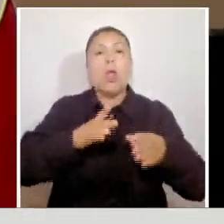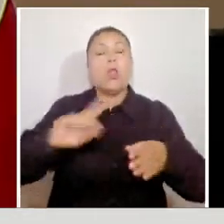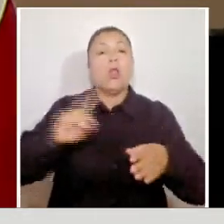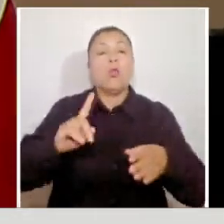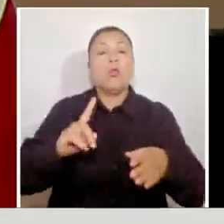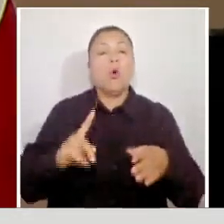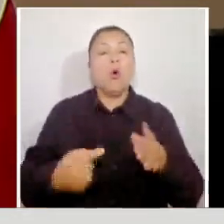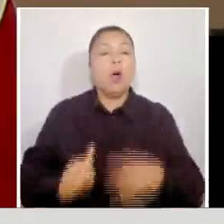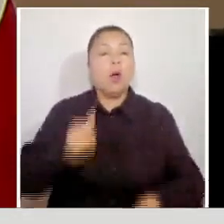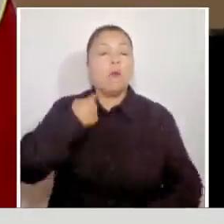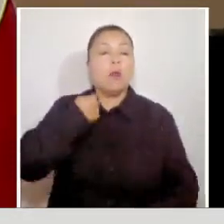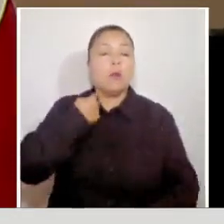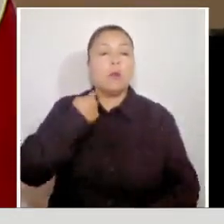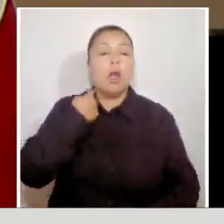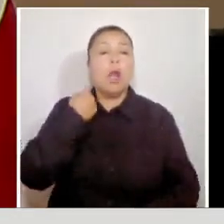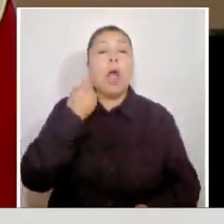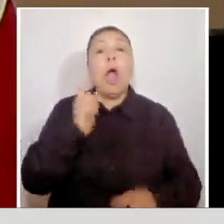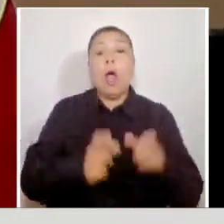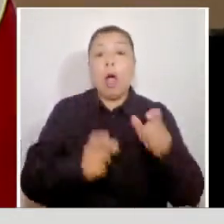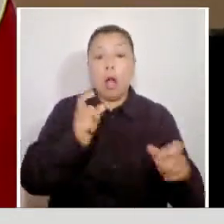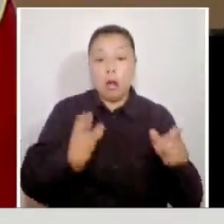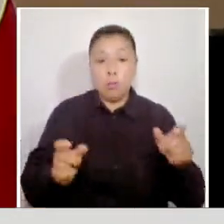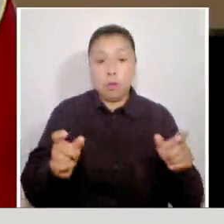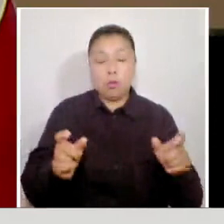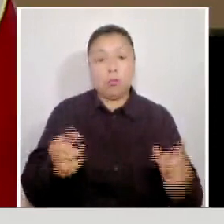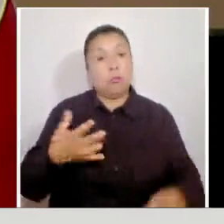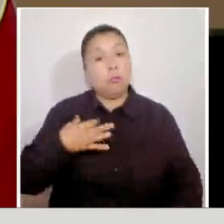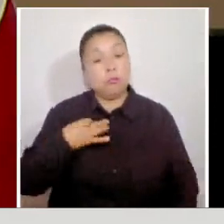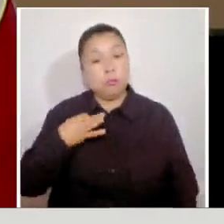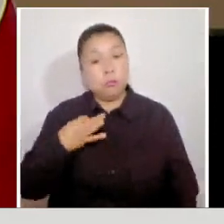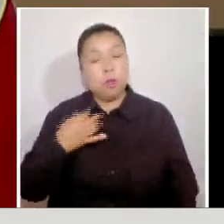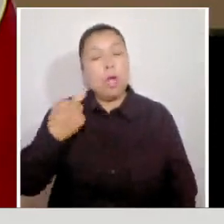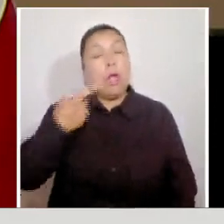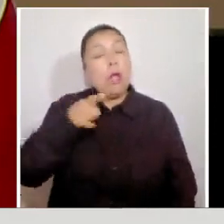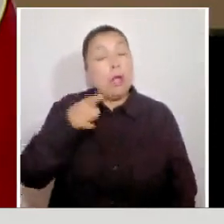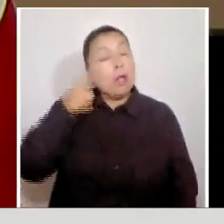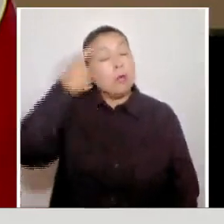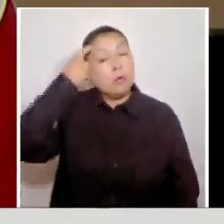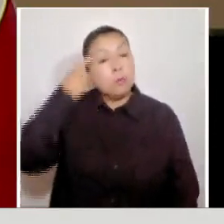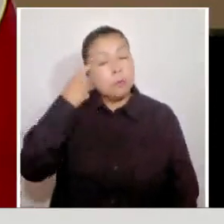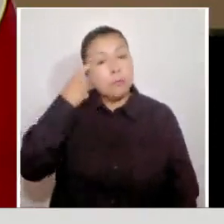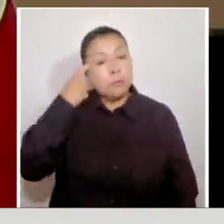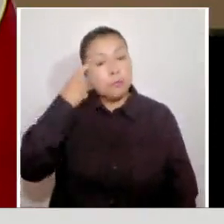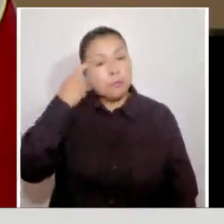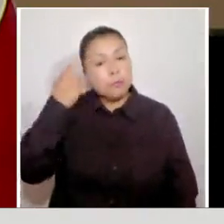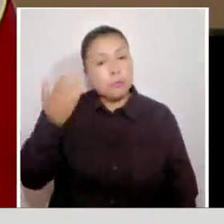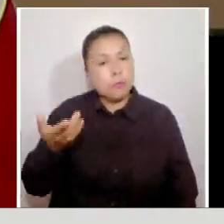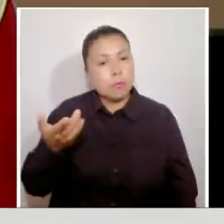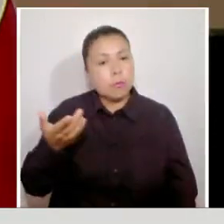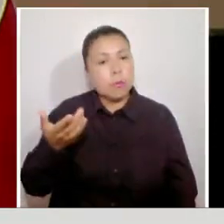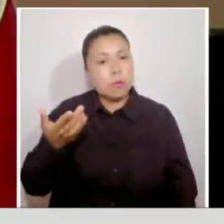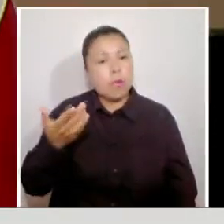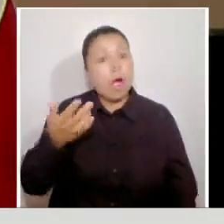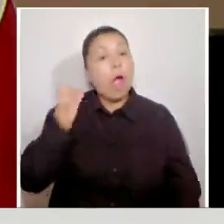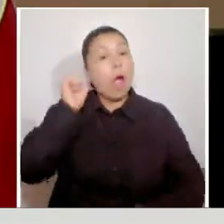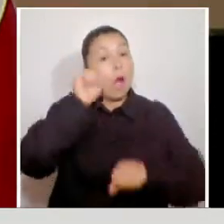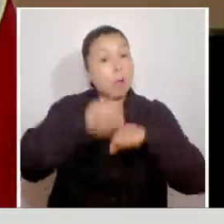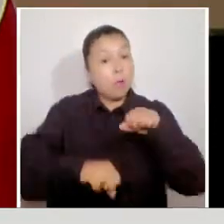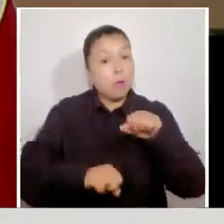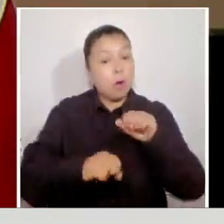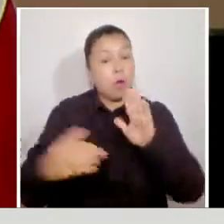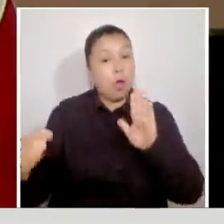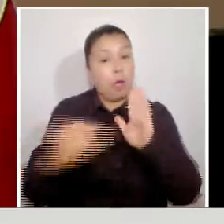conciudadanos eso señora presidenta Creo yo que es de toda lógica aprobarlo y